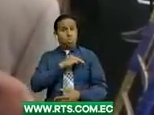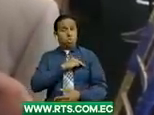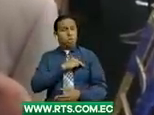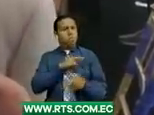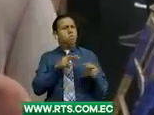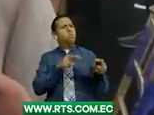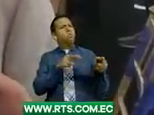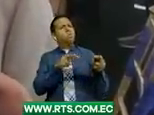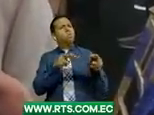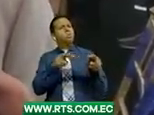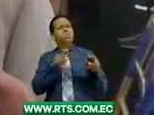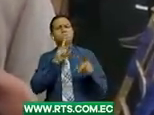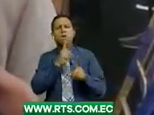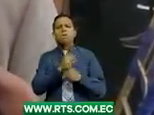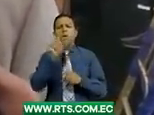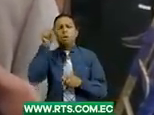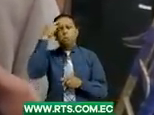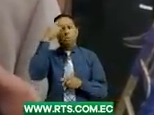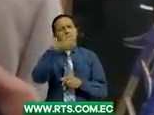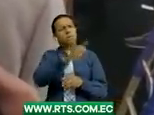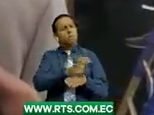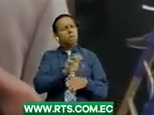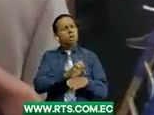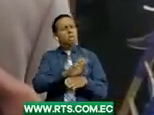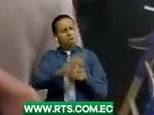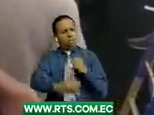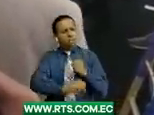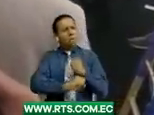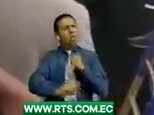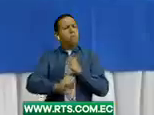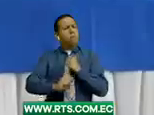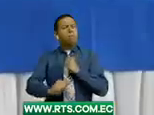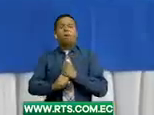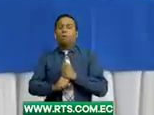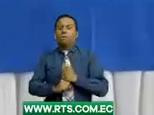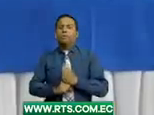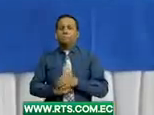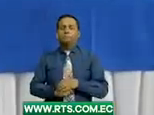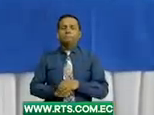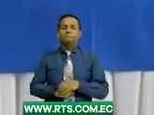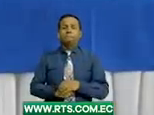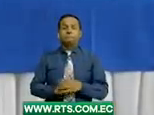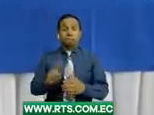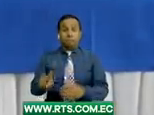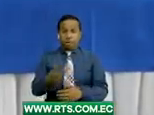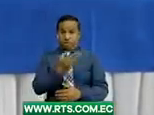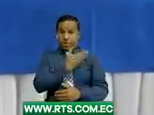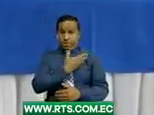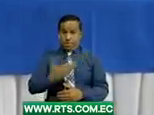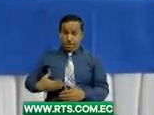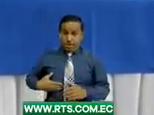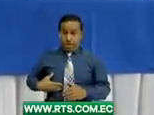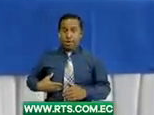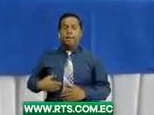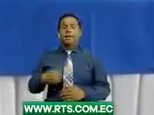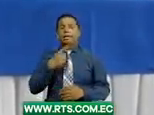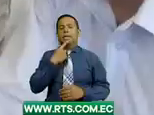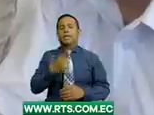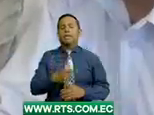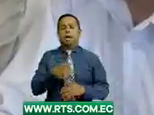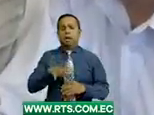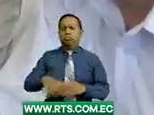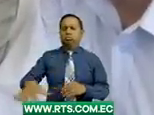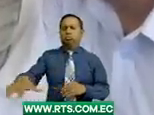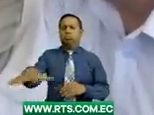el proceder de todos quienes participan en el gabinete de Estado. El segundo mandatario del Ecuador indicó que en esta provincia